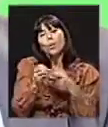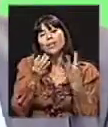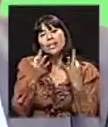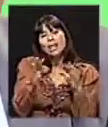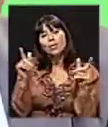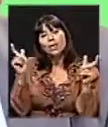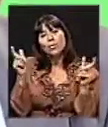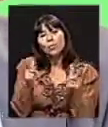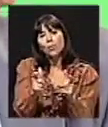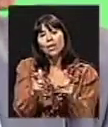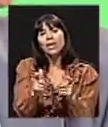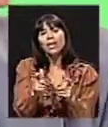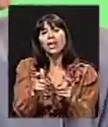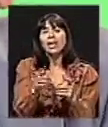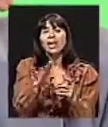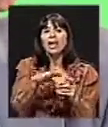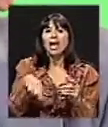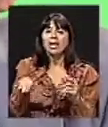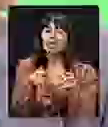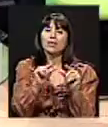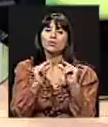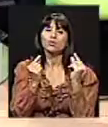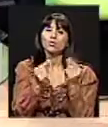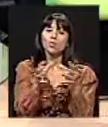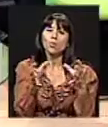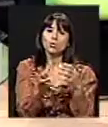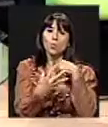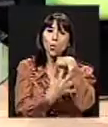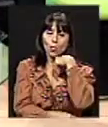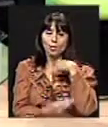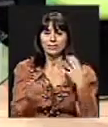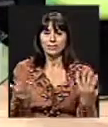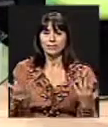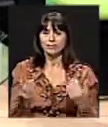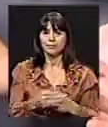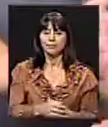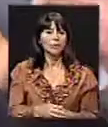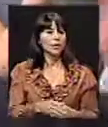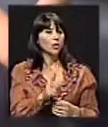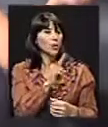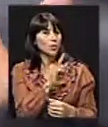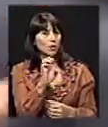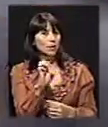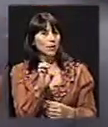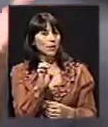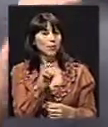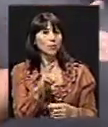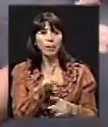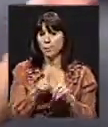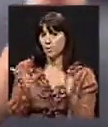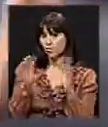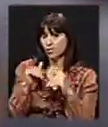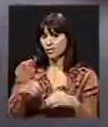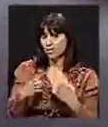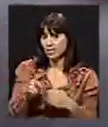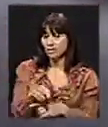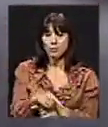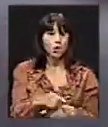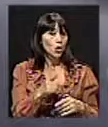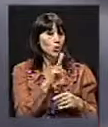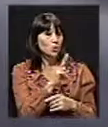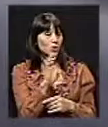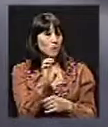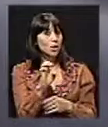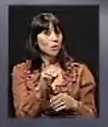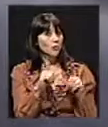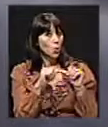minar a aquellos grupos, a aquellas poblaciones pobres del país. Don Víctor Emilio, pero no existe eso. Continuamos con esta entrevista